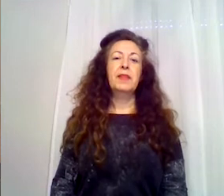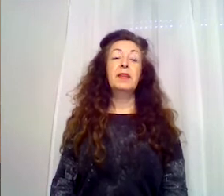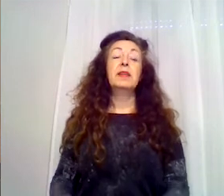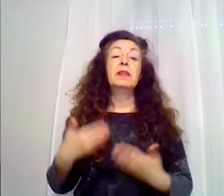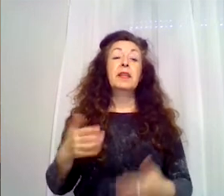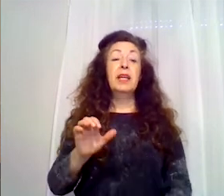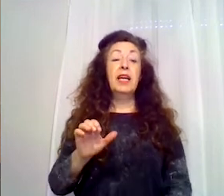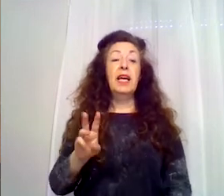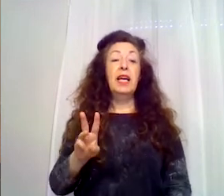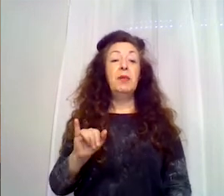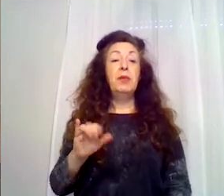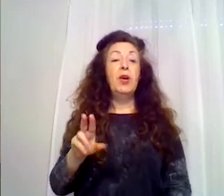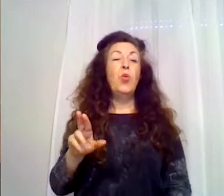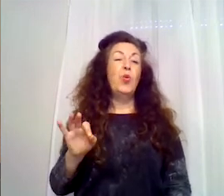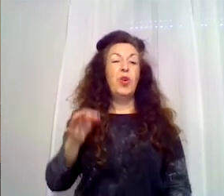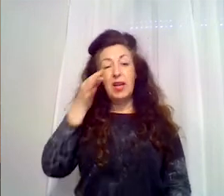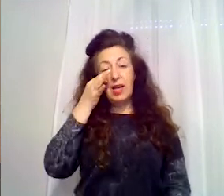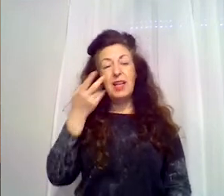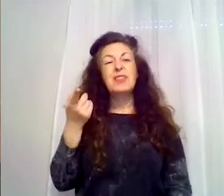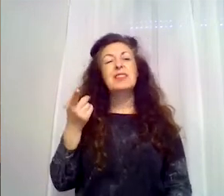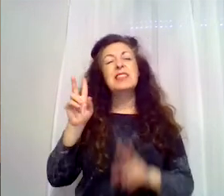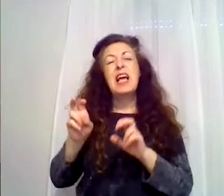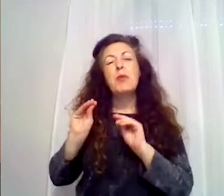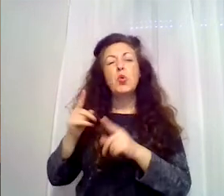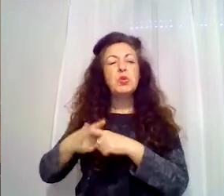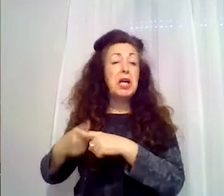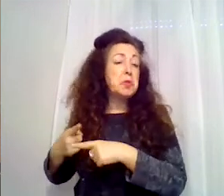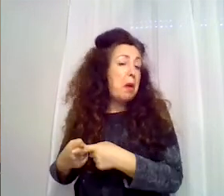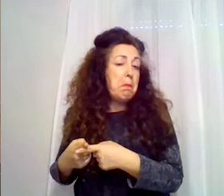el epicureísmo es una de las filosofías que es